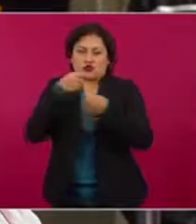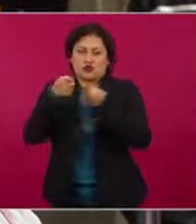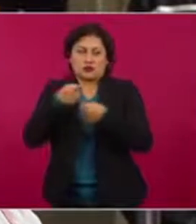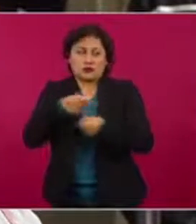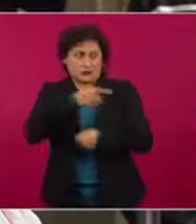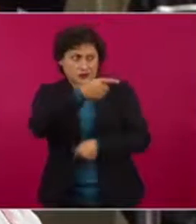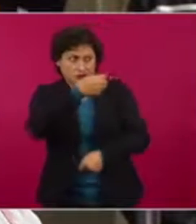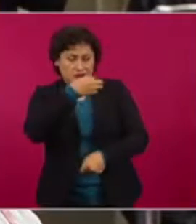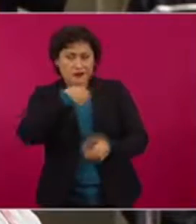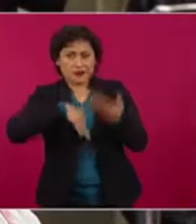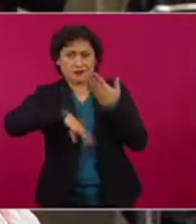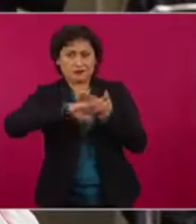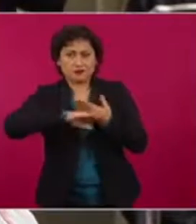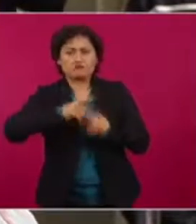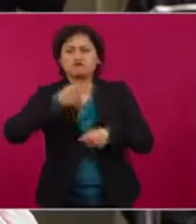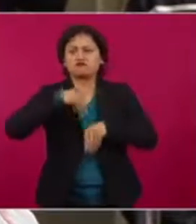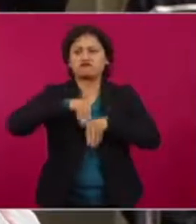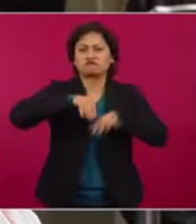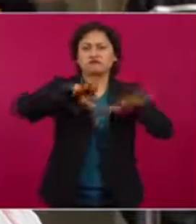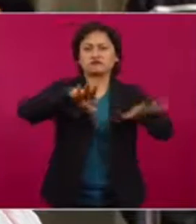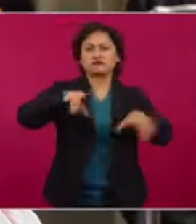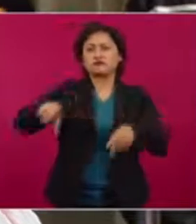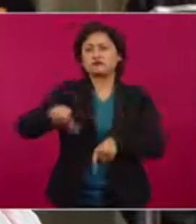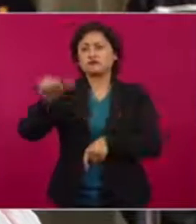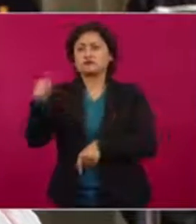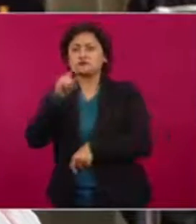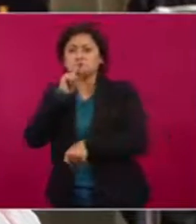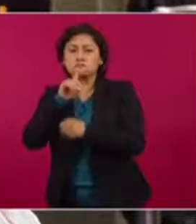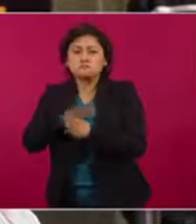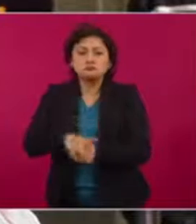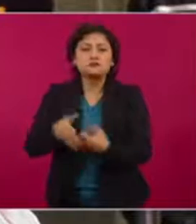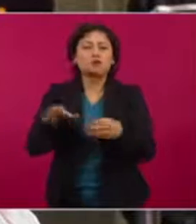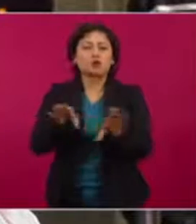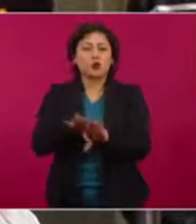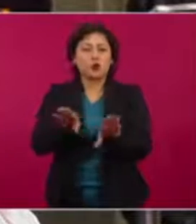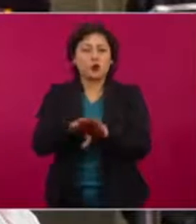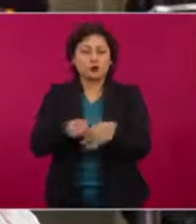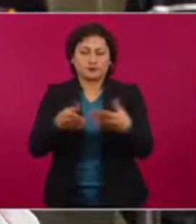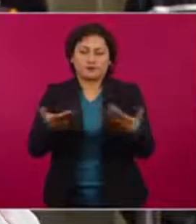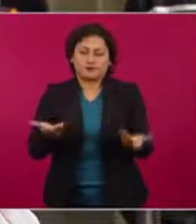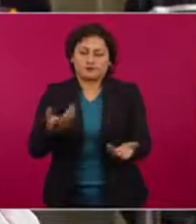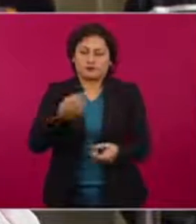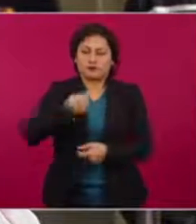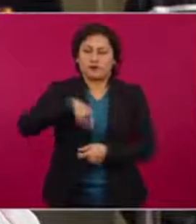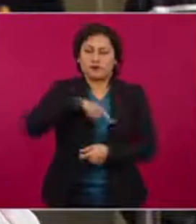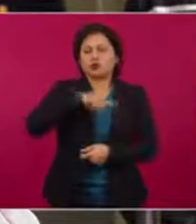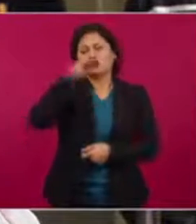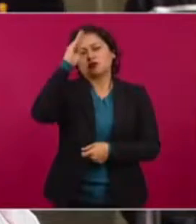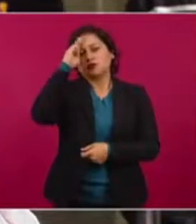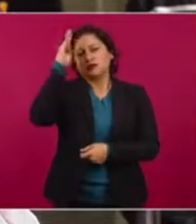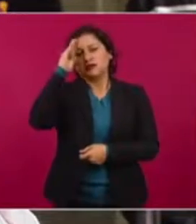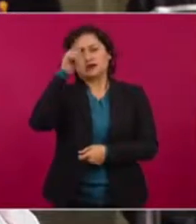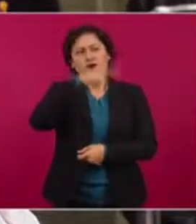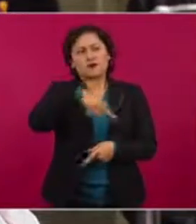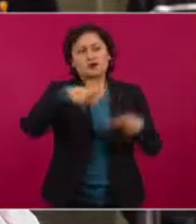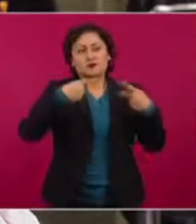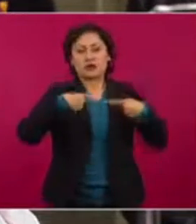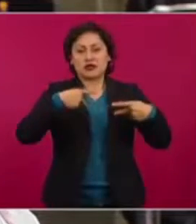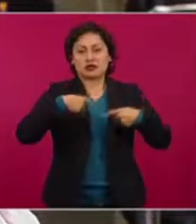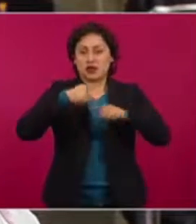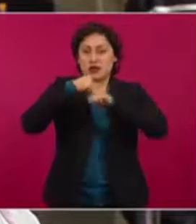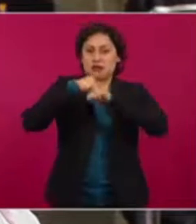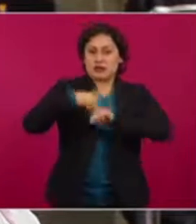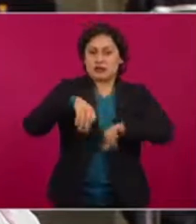¿no? Entonces, creemos que las personas agresoras, funcionarios públicos, ya no deben de estar en el